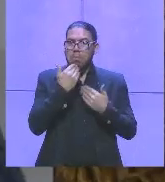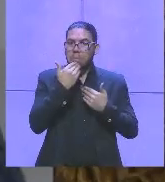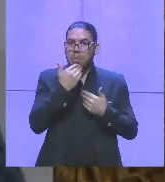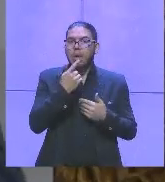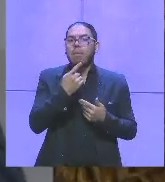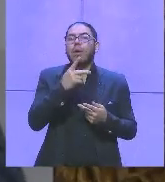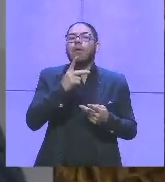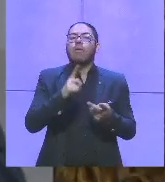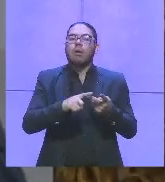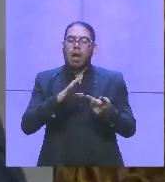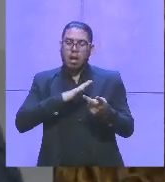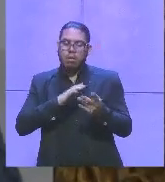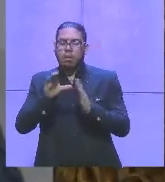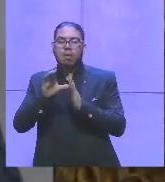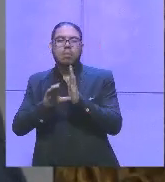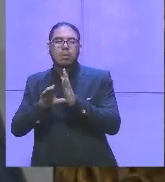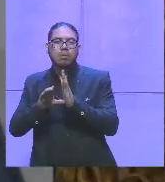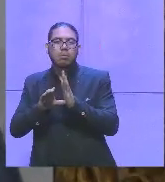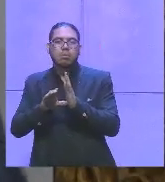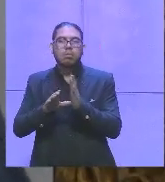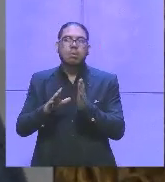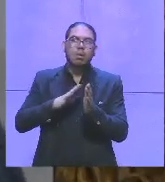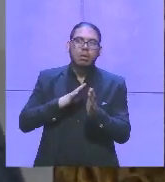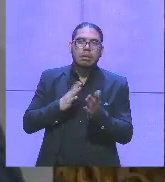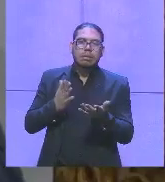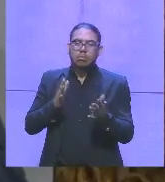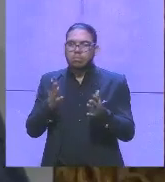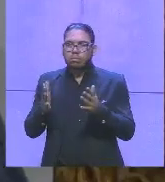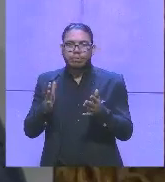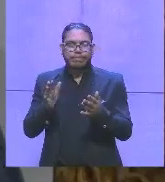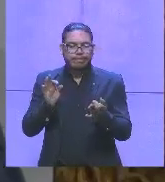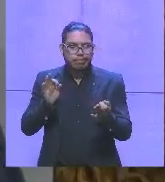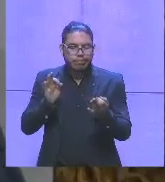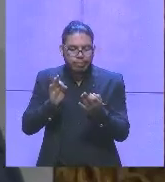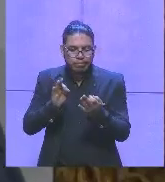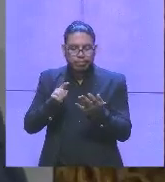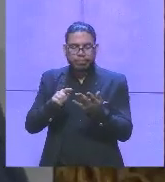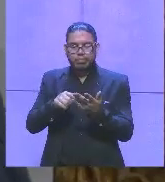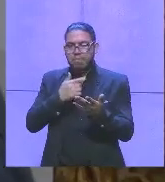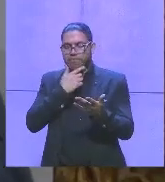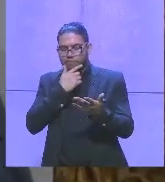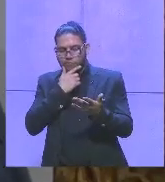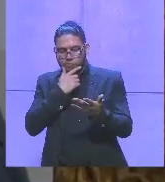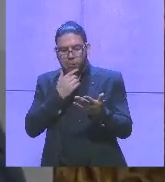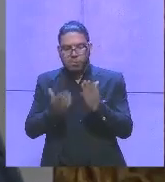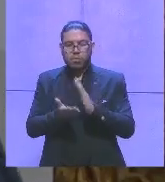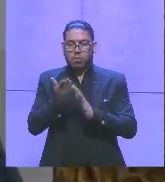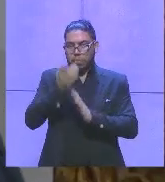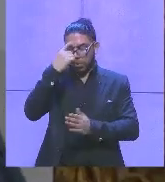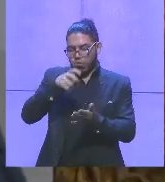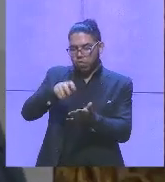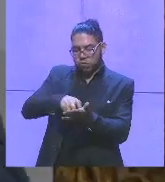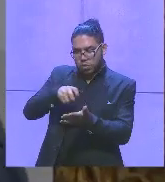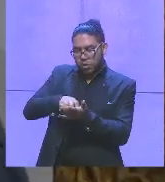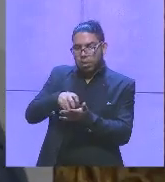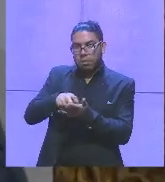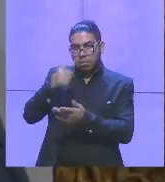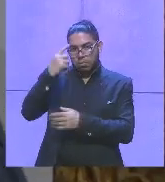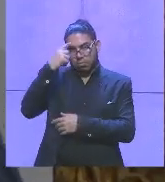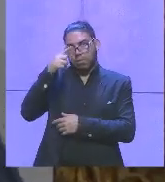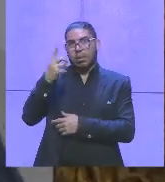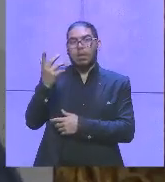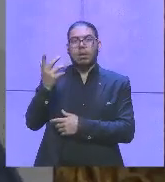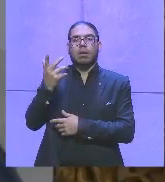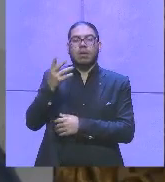pero hay también capítulos que se acercan, se aproximan de manera crítica, constructiva, para